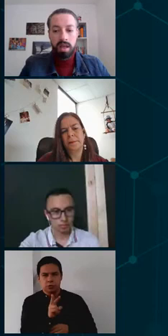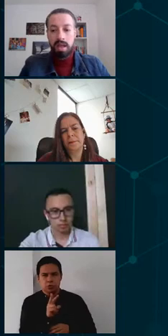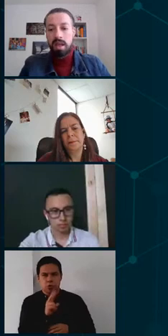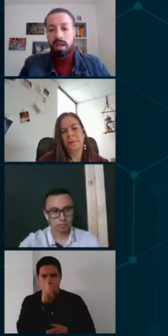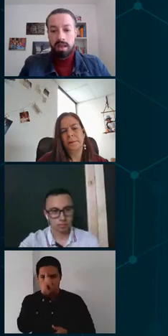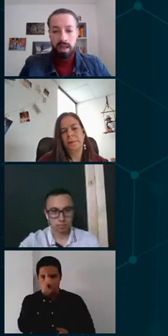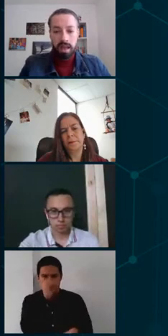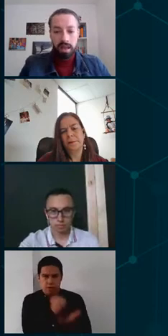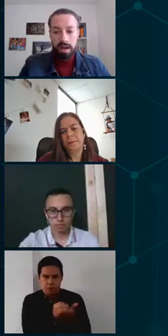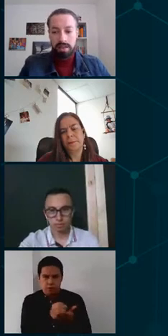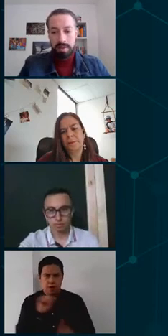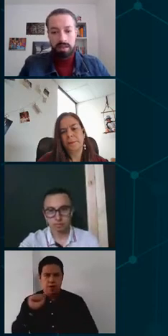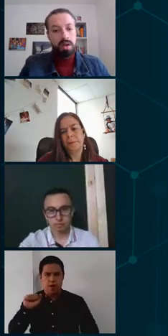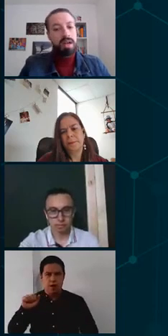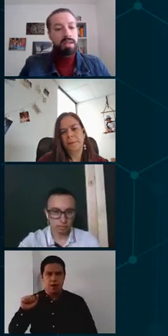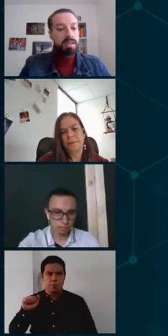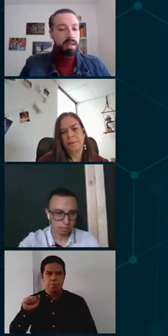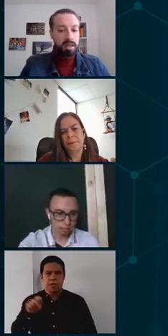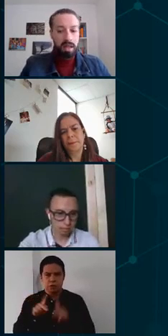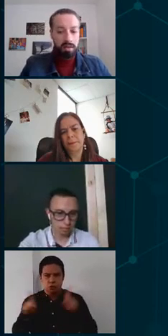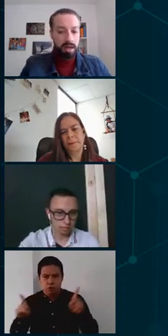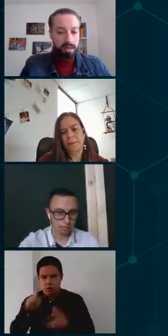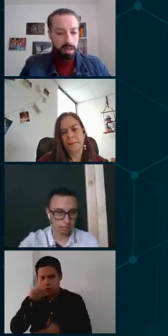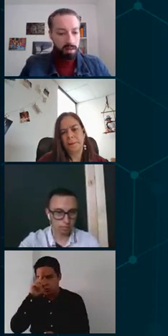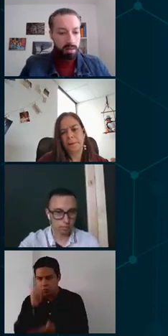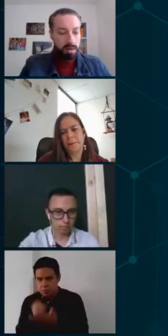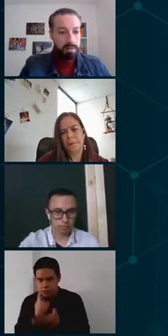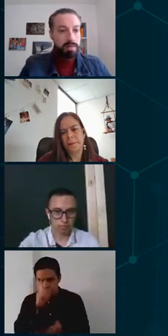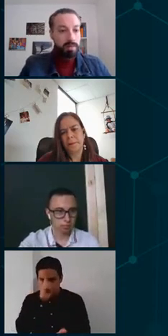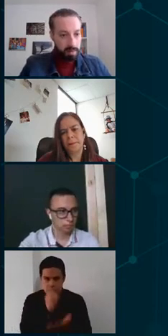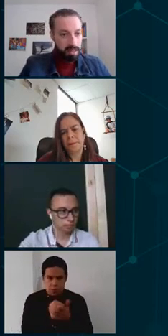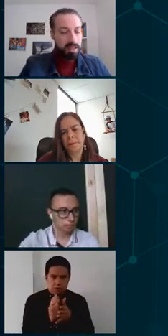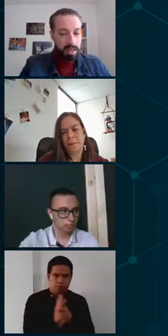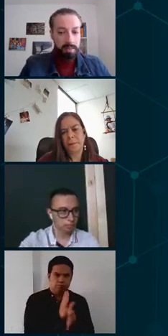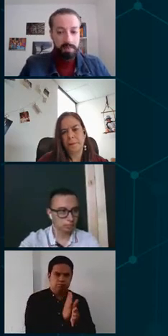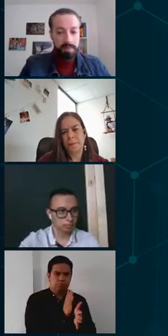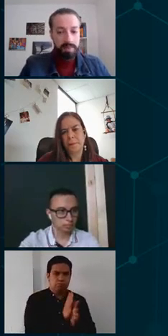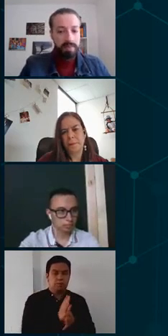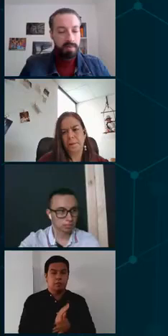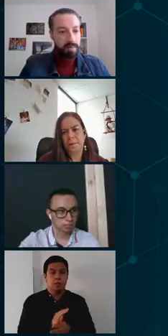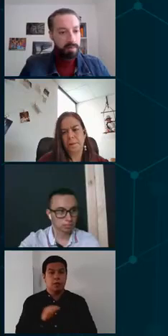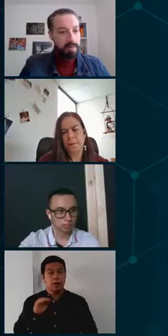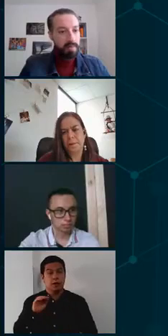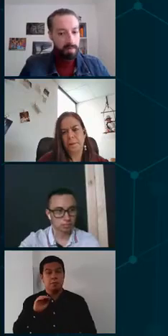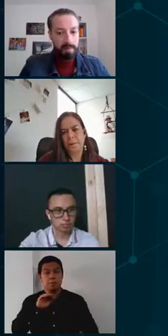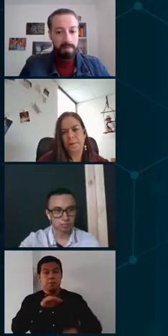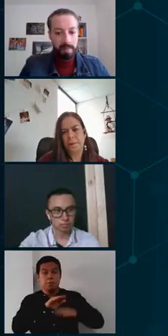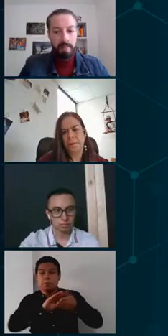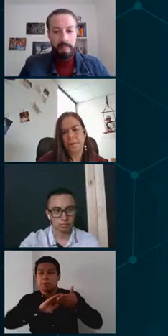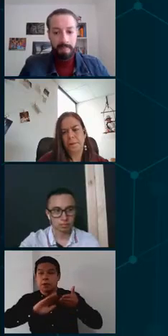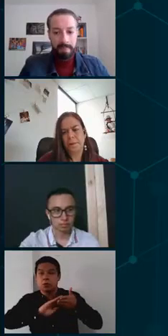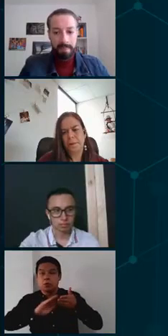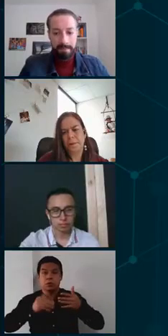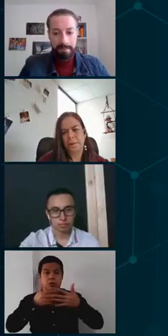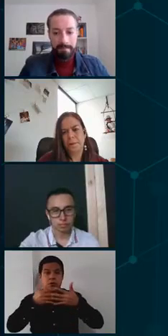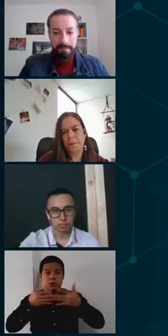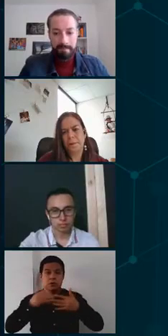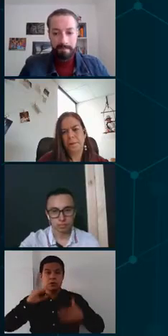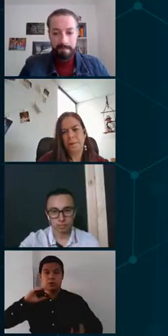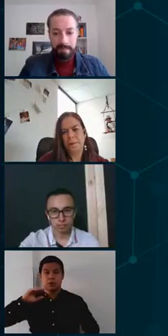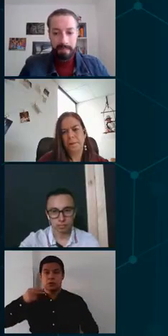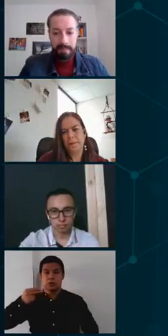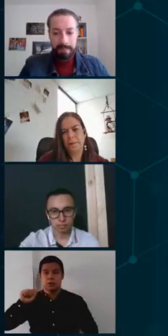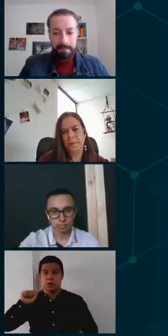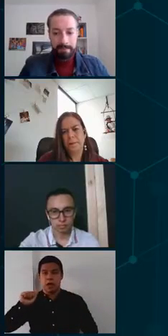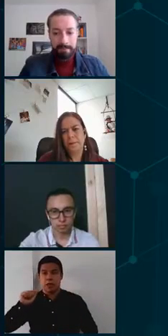opinión de las personas, tanto en el chat Andrés, como, ¿sí? aquí en el chat, Dina Luz